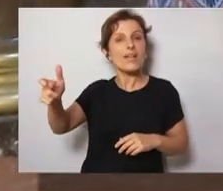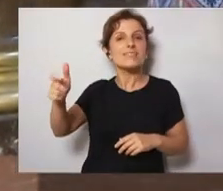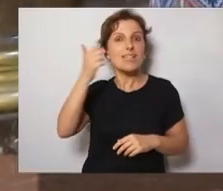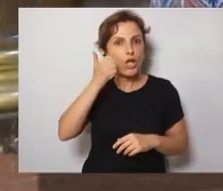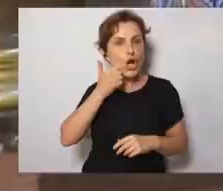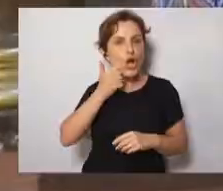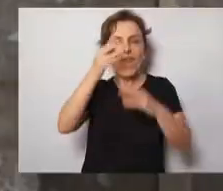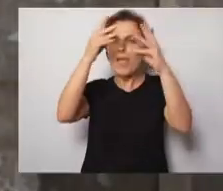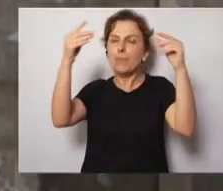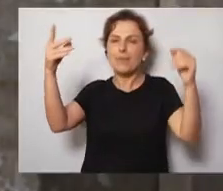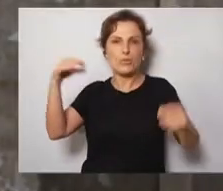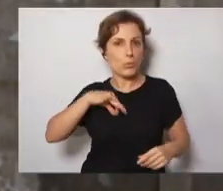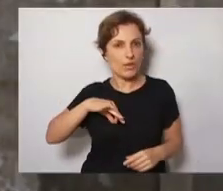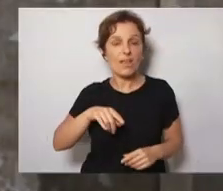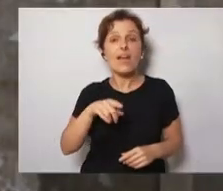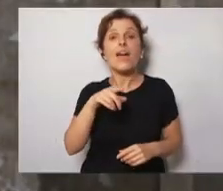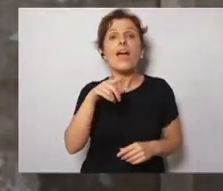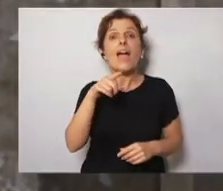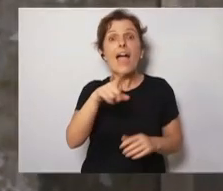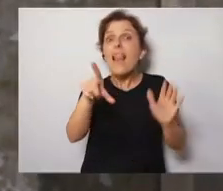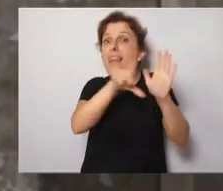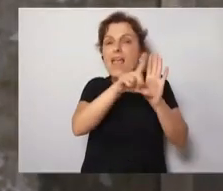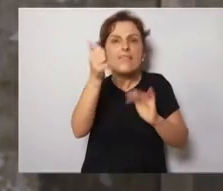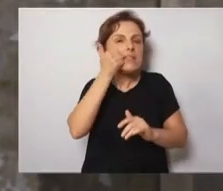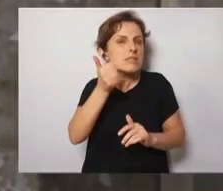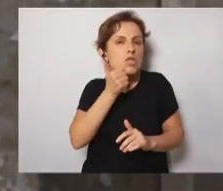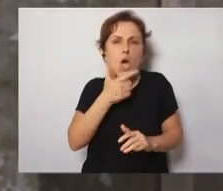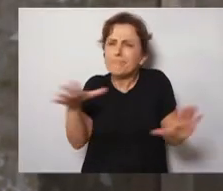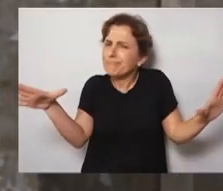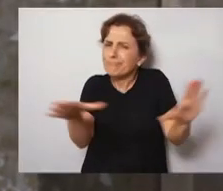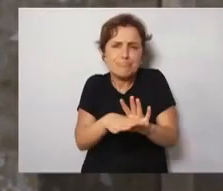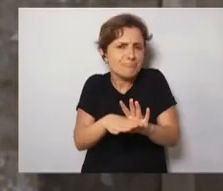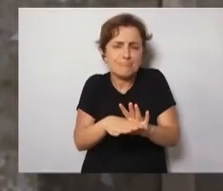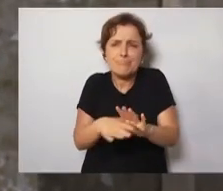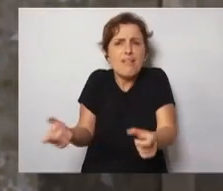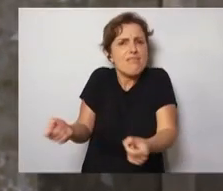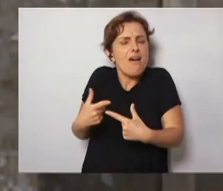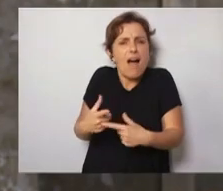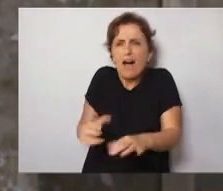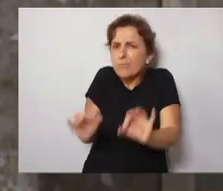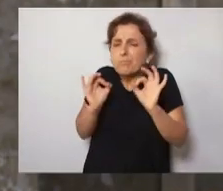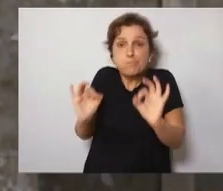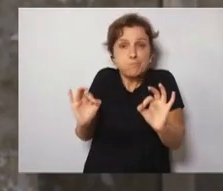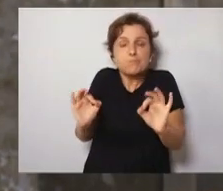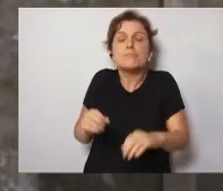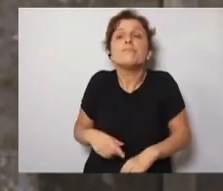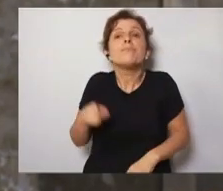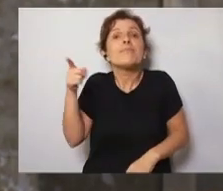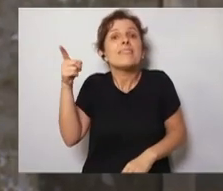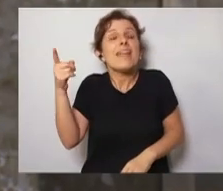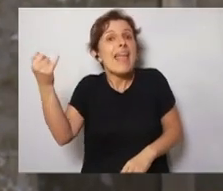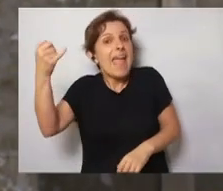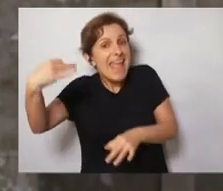la ley del señor es perfecta reconforta el alma el testimonio del señor es verdadero